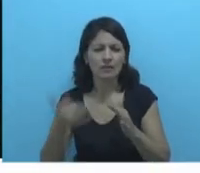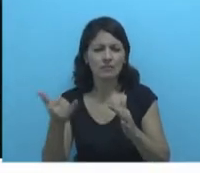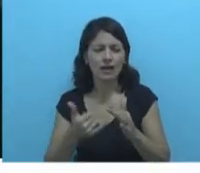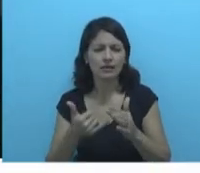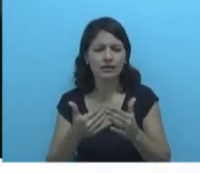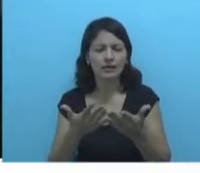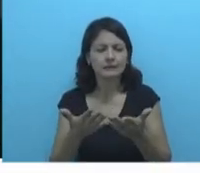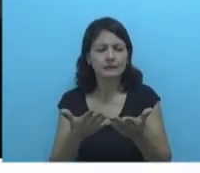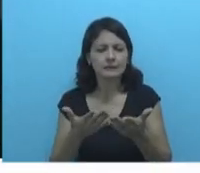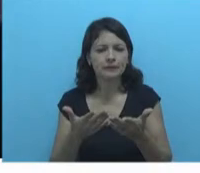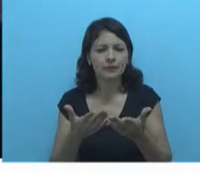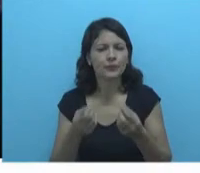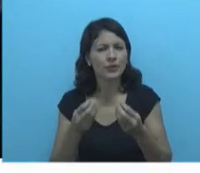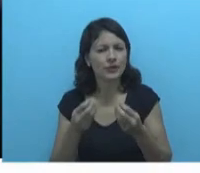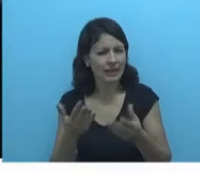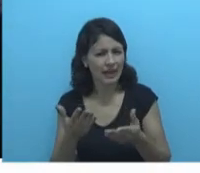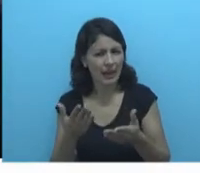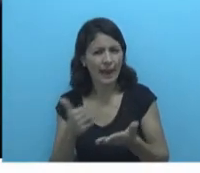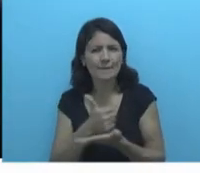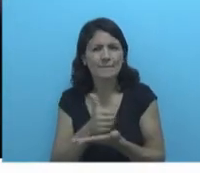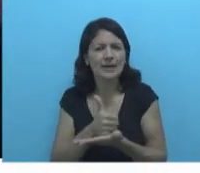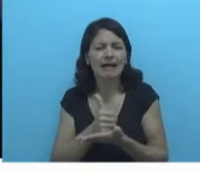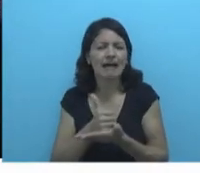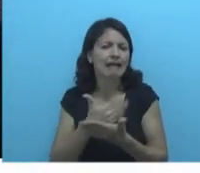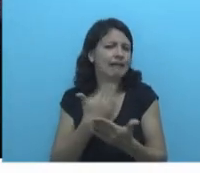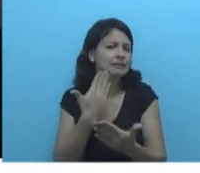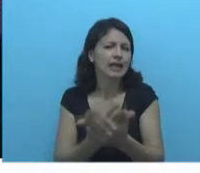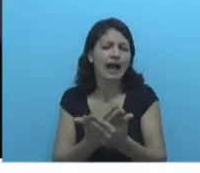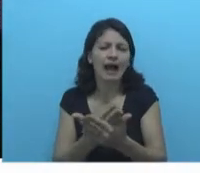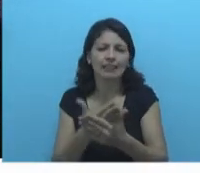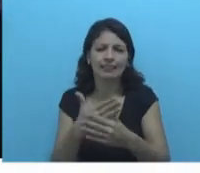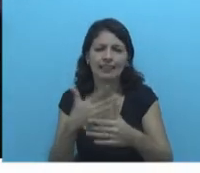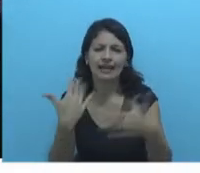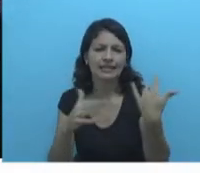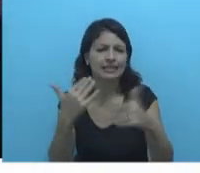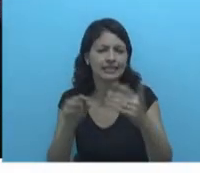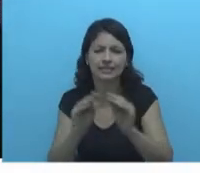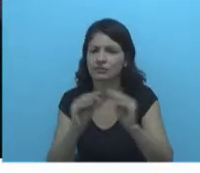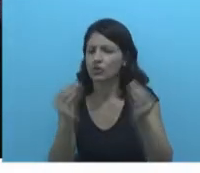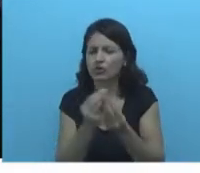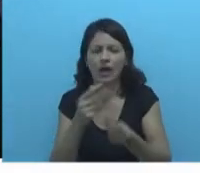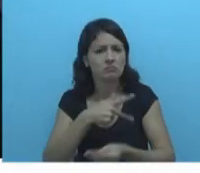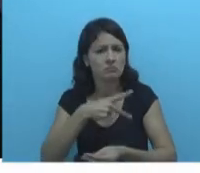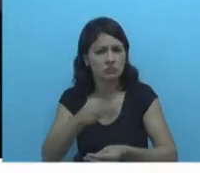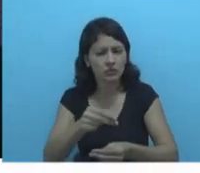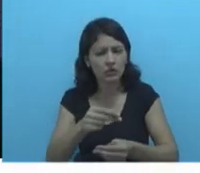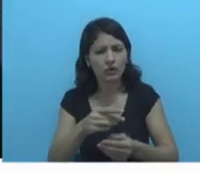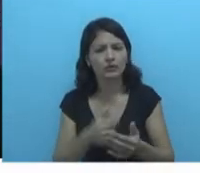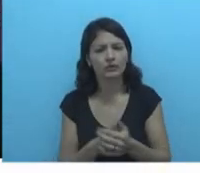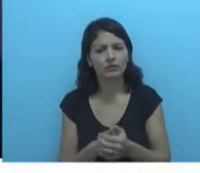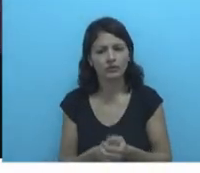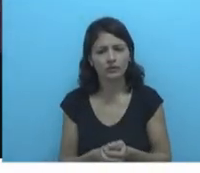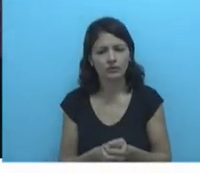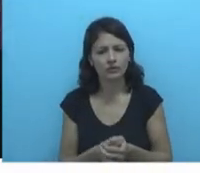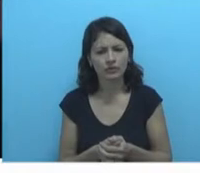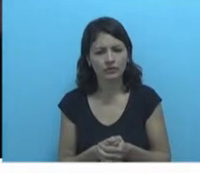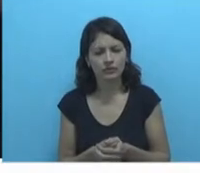habilítenla, yo diría que esto, y habiendo agotado la instancia previa de reuniones con la ministra, que sabemos que está